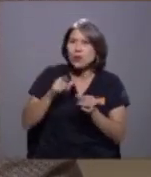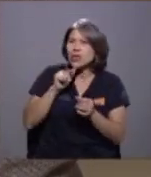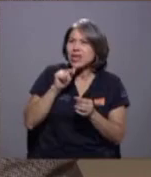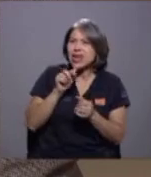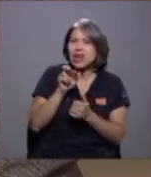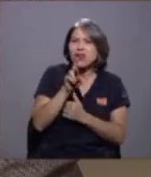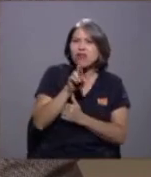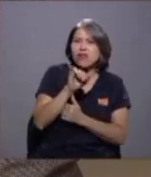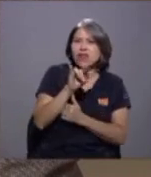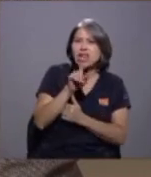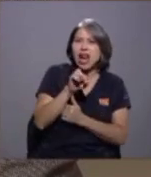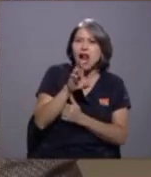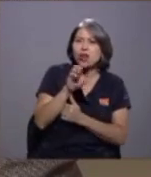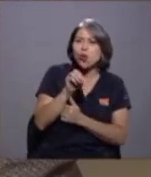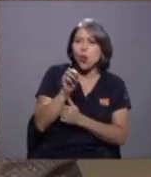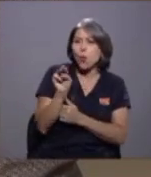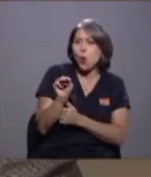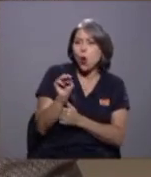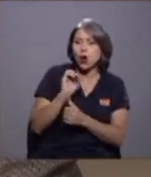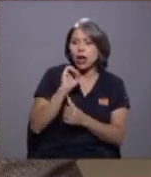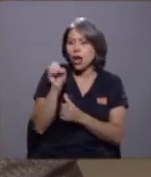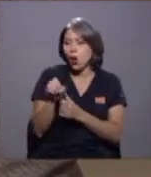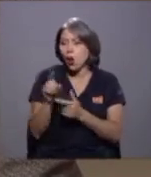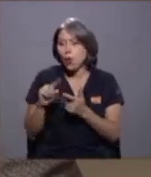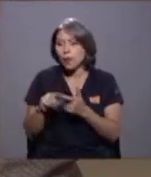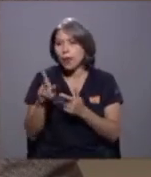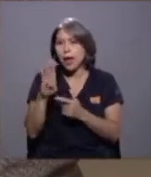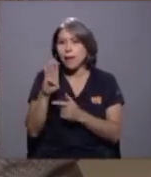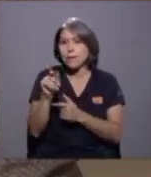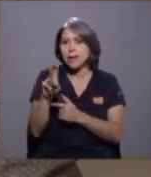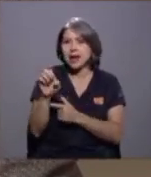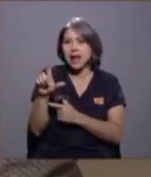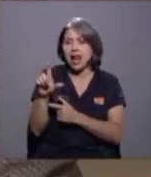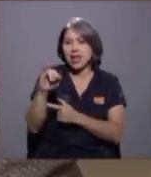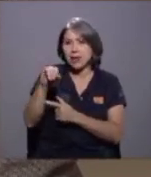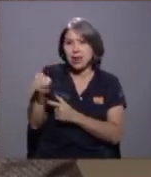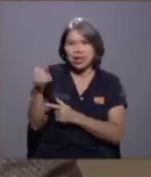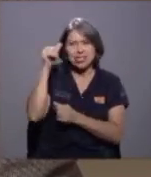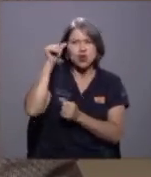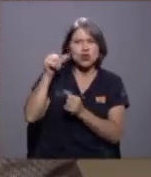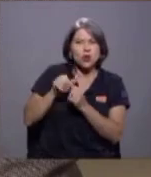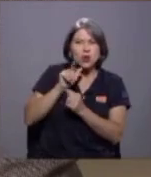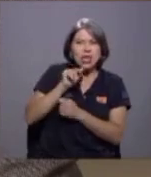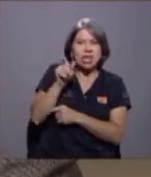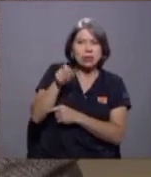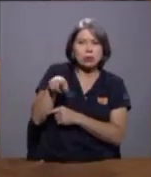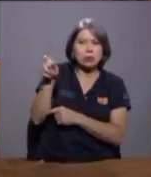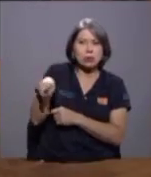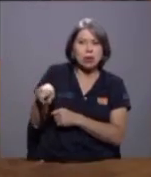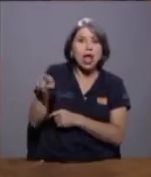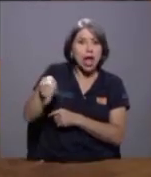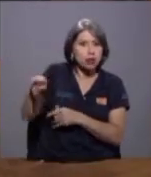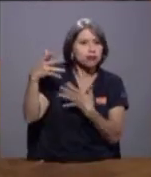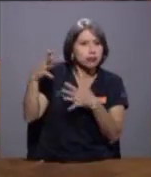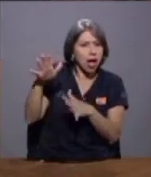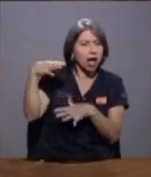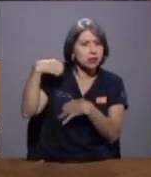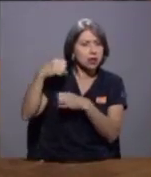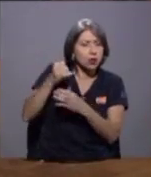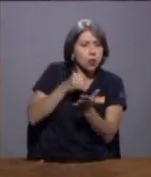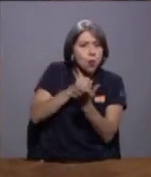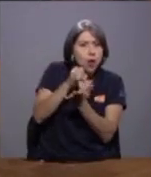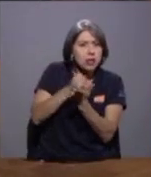Ricardo Monge o de Bernal Jiménez, que habían determinado, pero ya hace 20